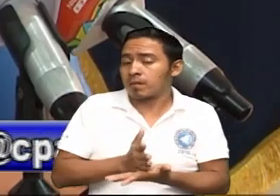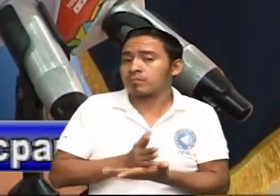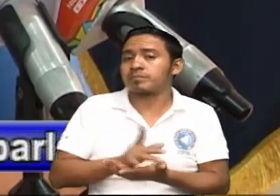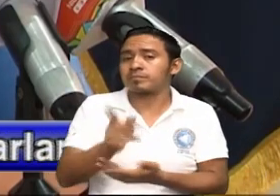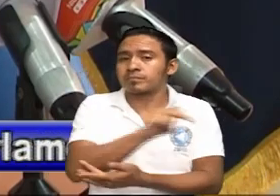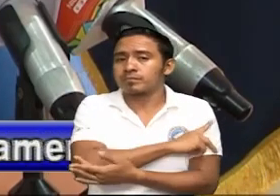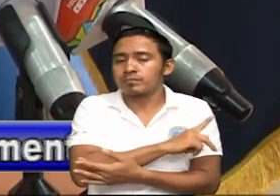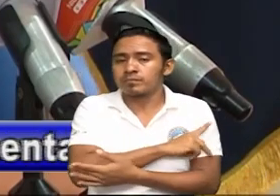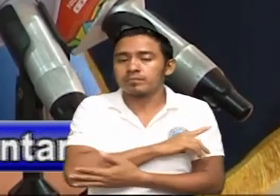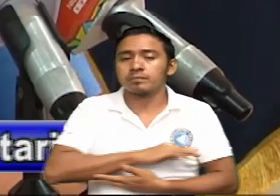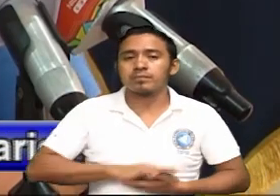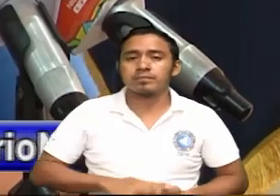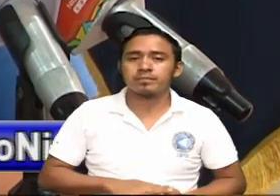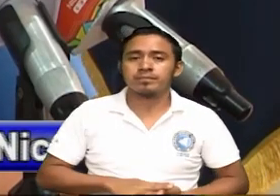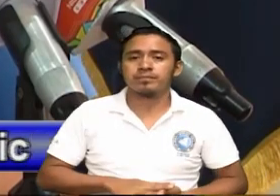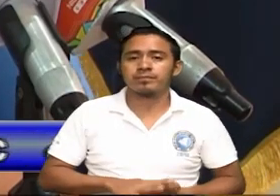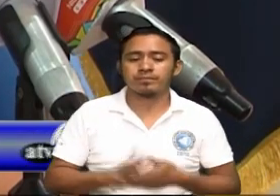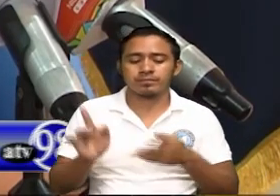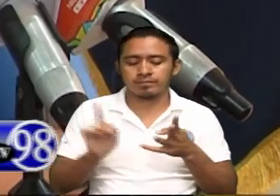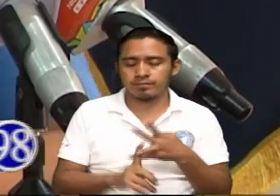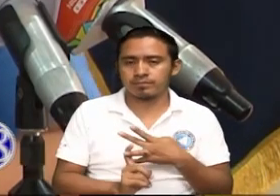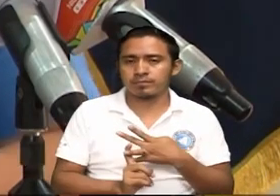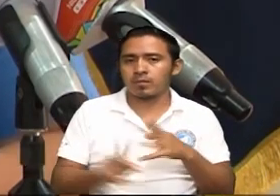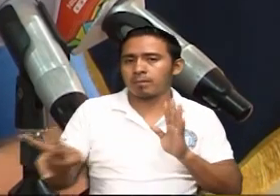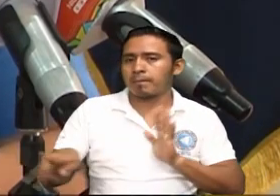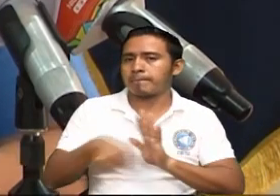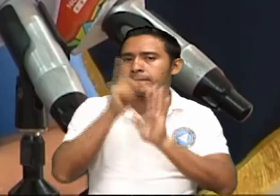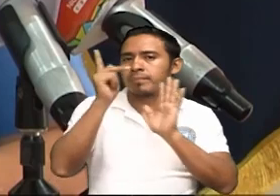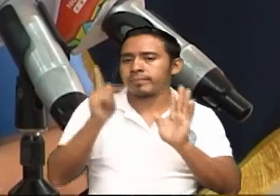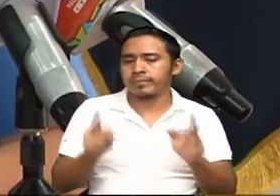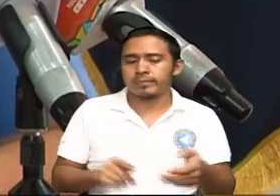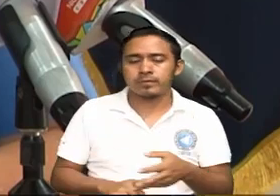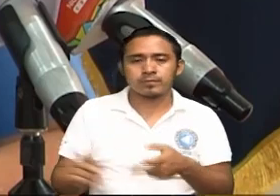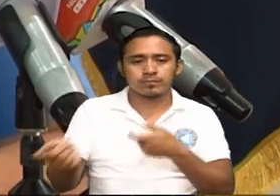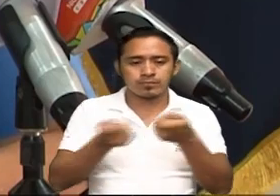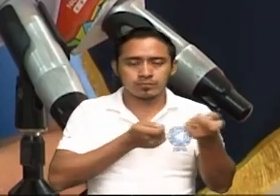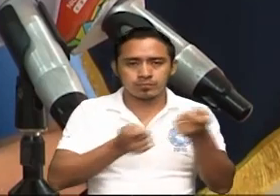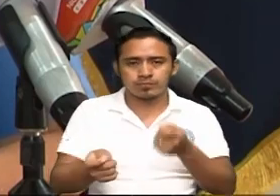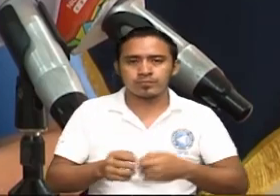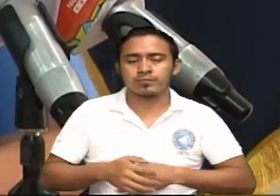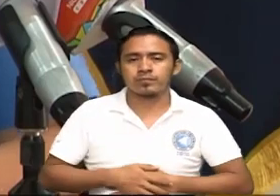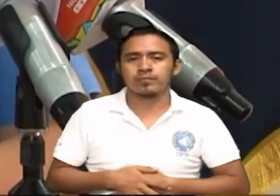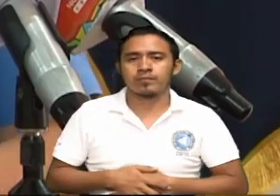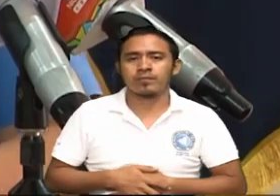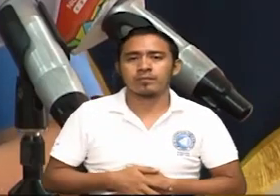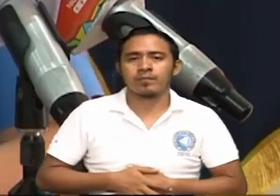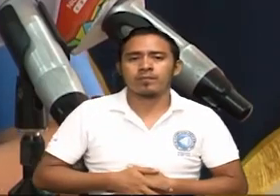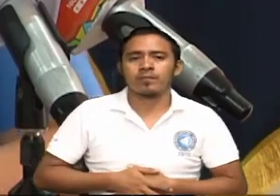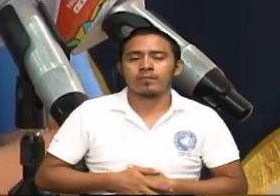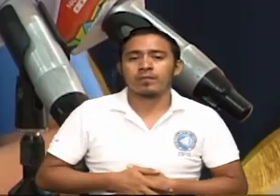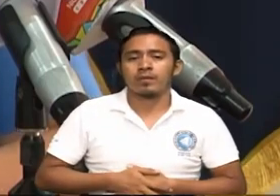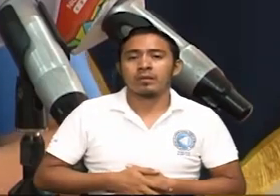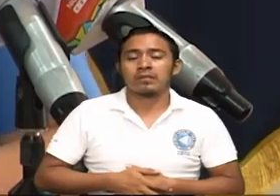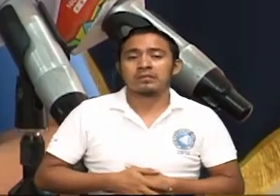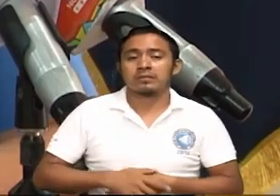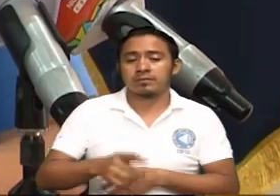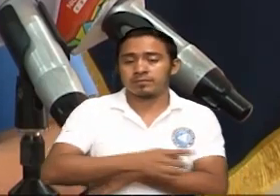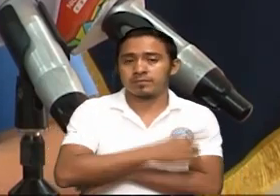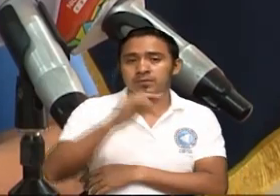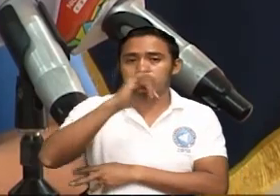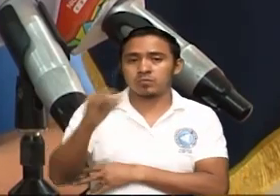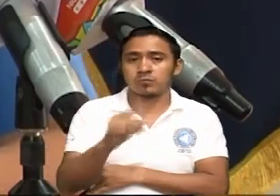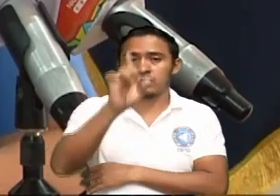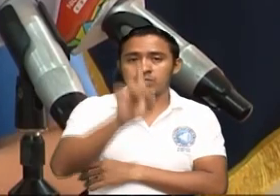Nacional. Tercero, prohibiciones y regulaciones. Los días jueves